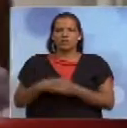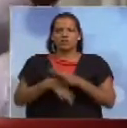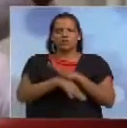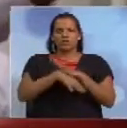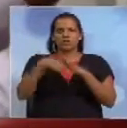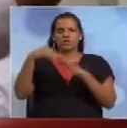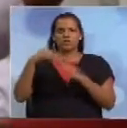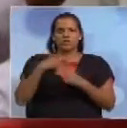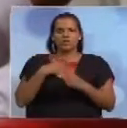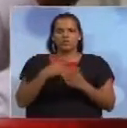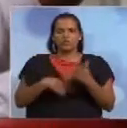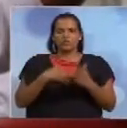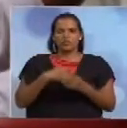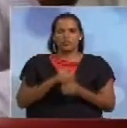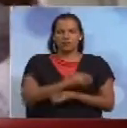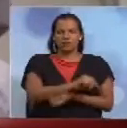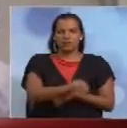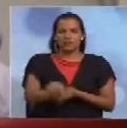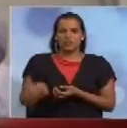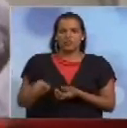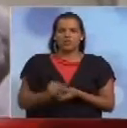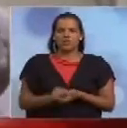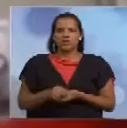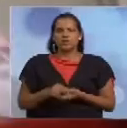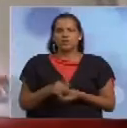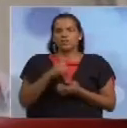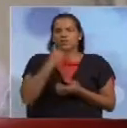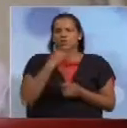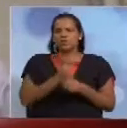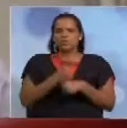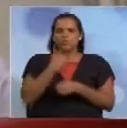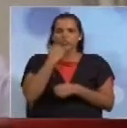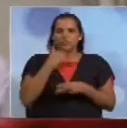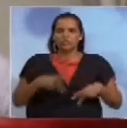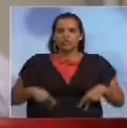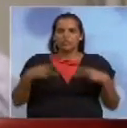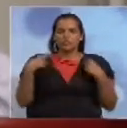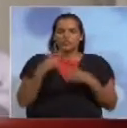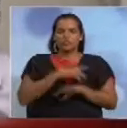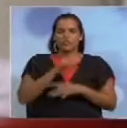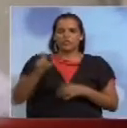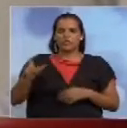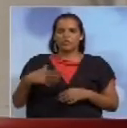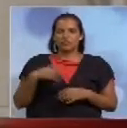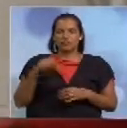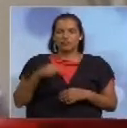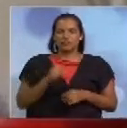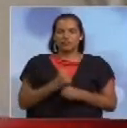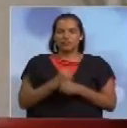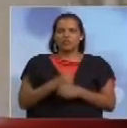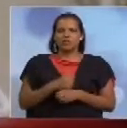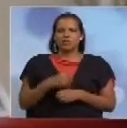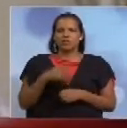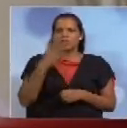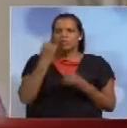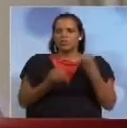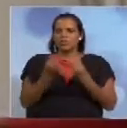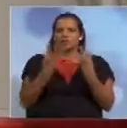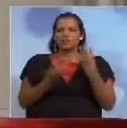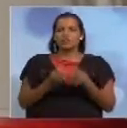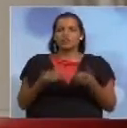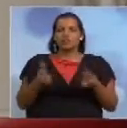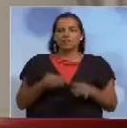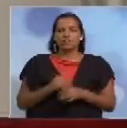hidrocarburos que estaban en la tierra, afectando la vida de los trabajadores de la refinería y afectando la vida de